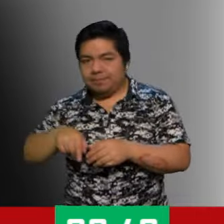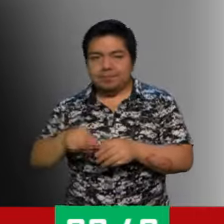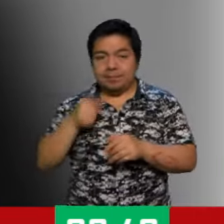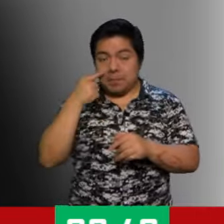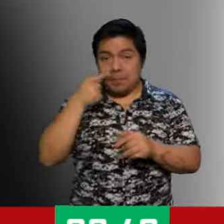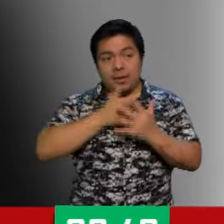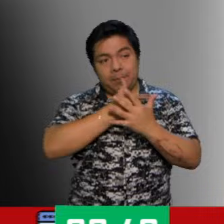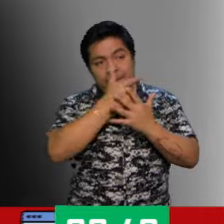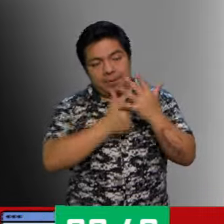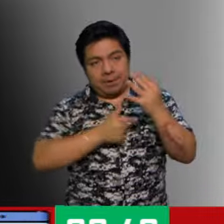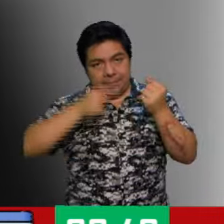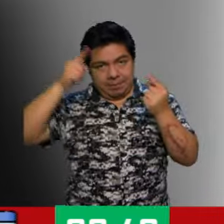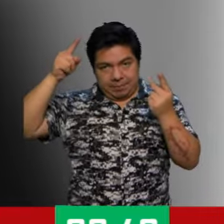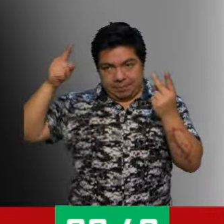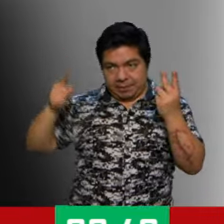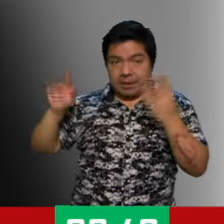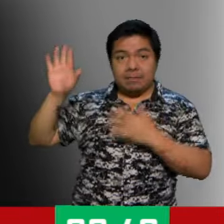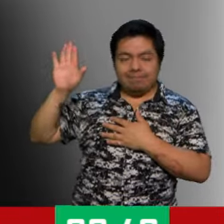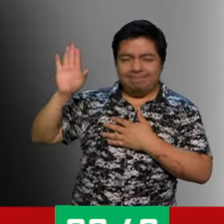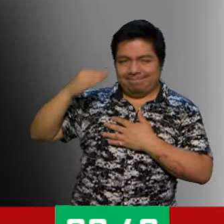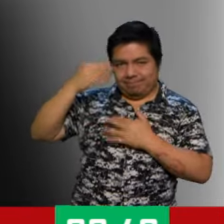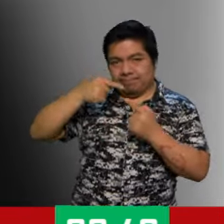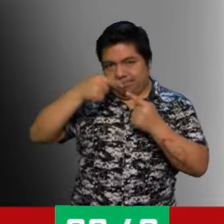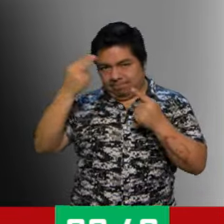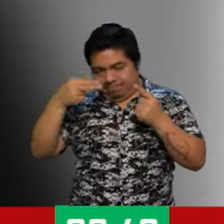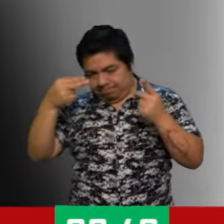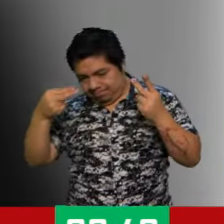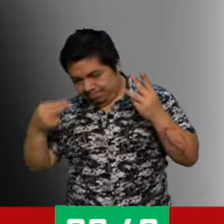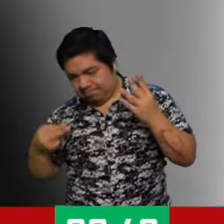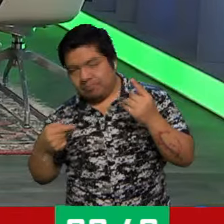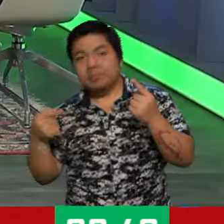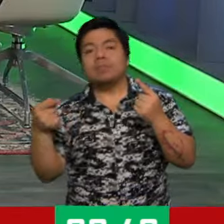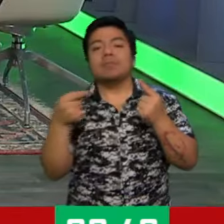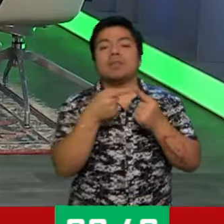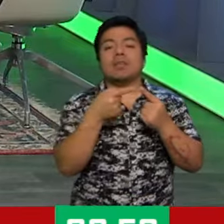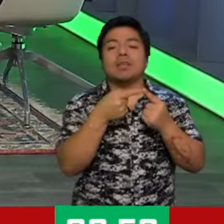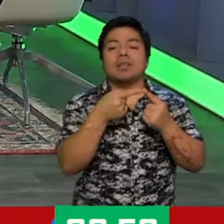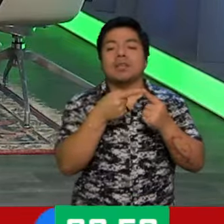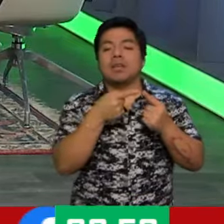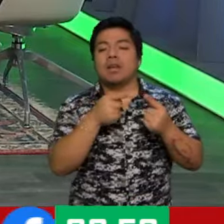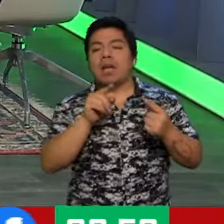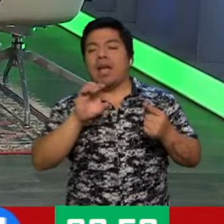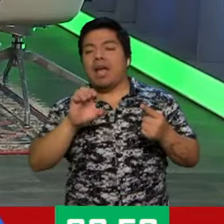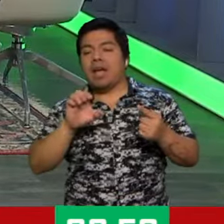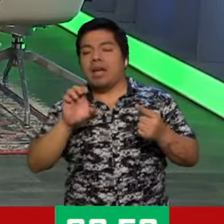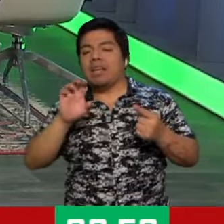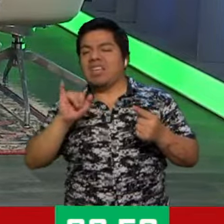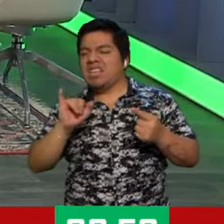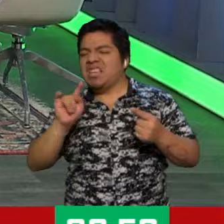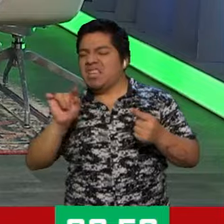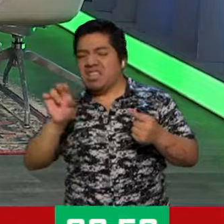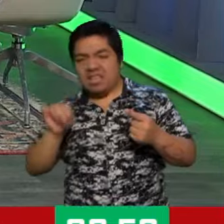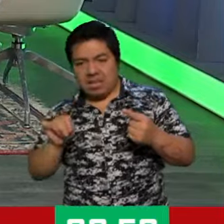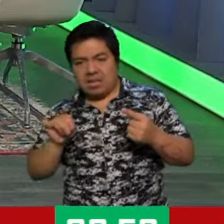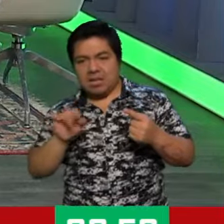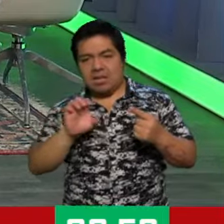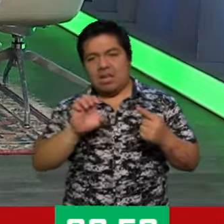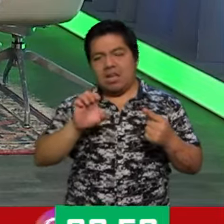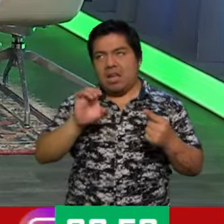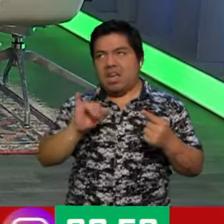pues se presentan. Se van levantando la manita, por favor, compañeros. A ver, ¿se dice Eitan o Itan? Eitan, pero Eitan. No